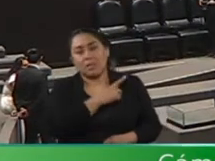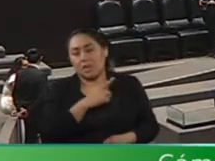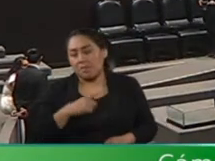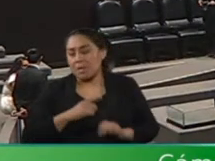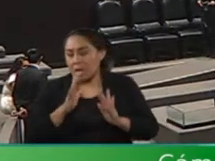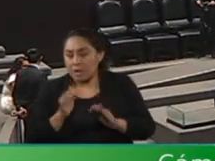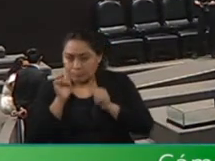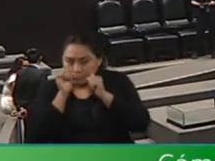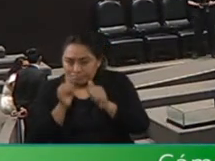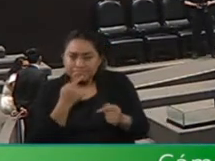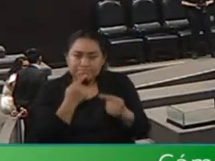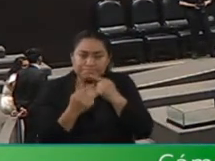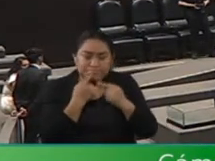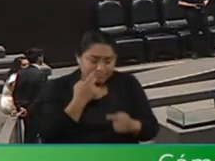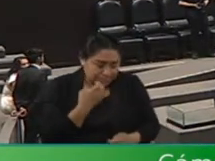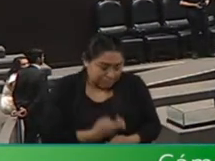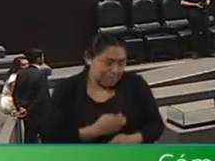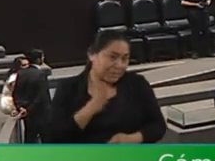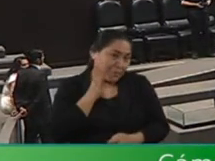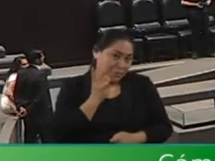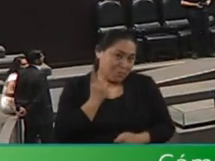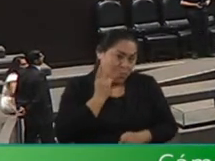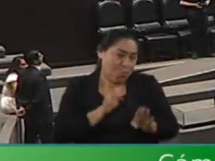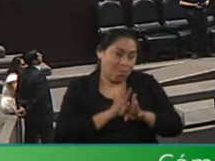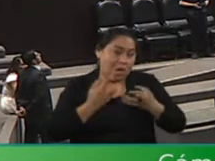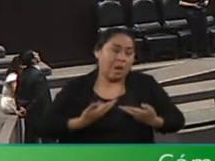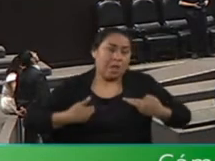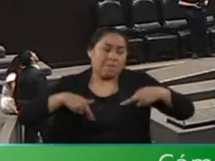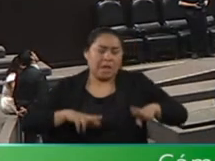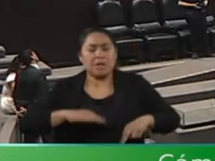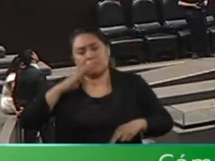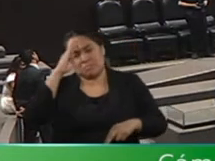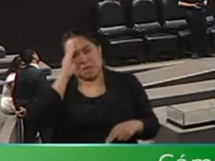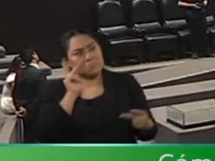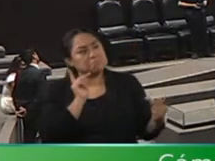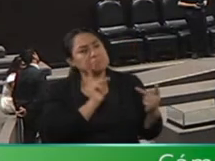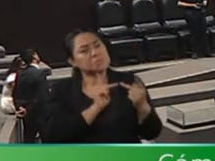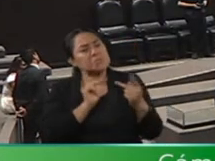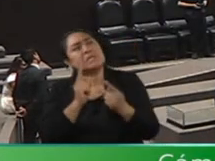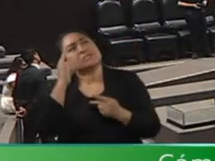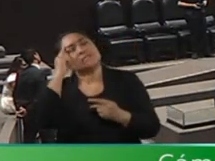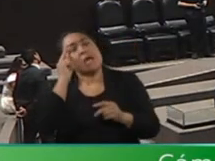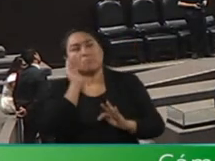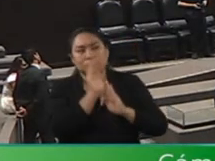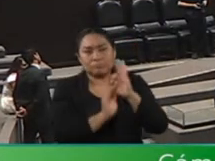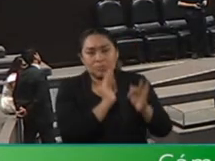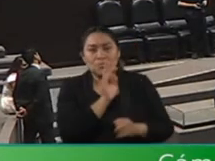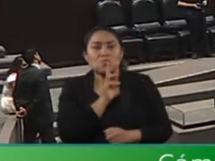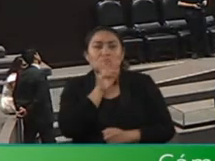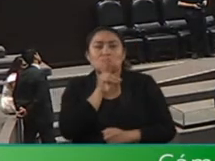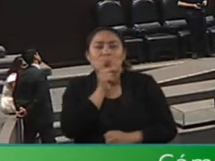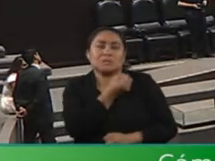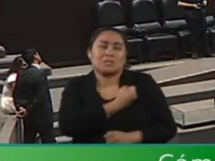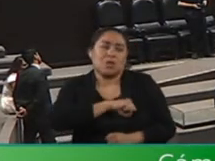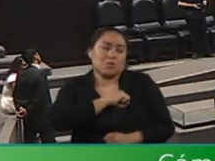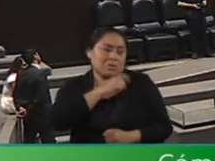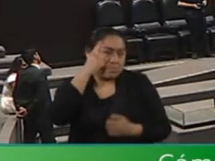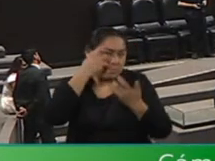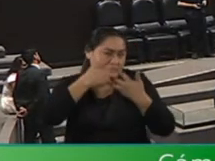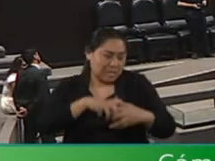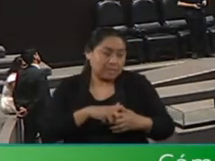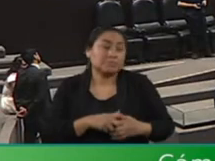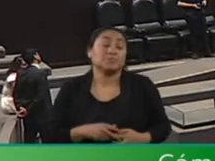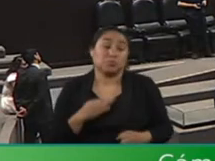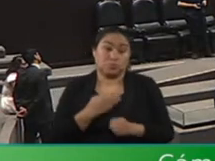necesarias desde este espacio de representación para incidir en la mejora en la salud mental de las y los mexicanos desde